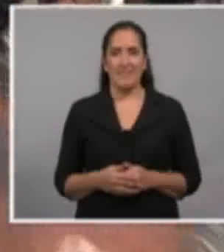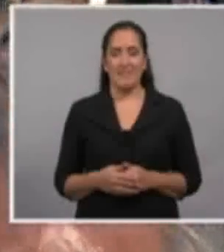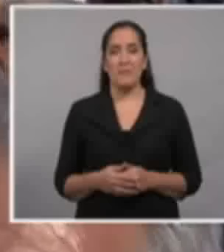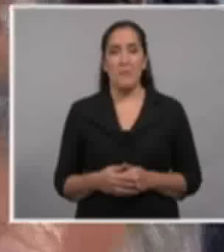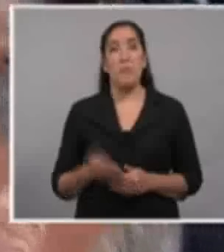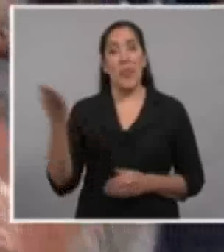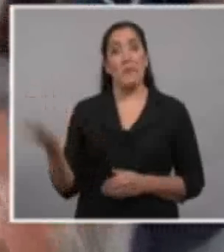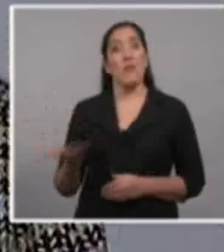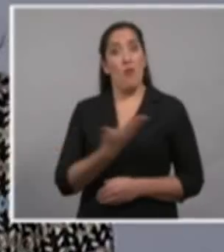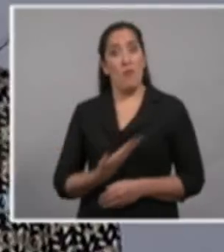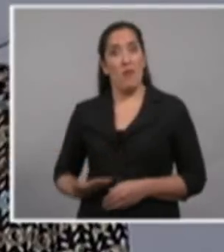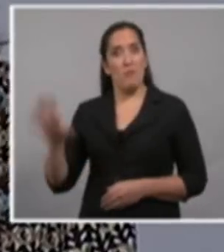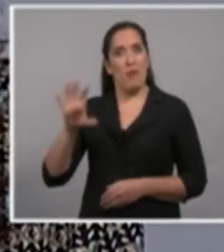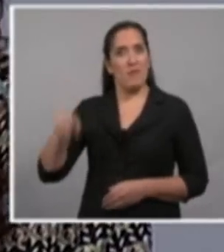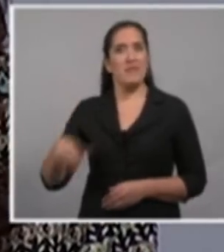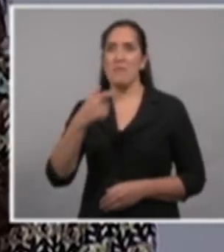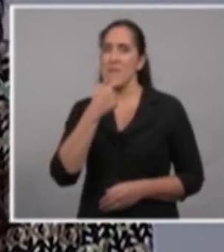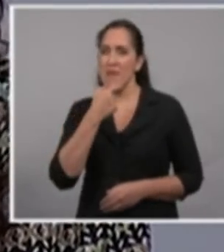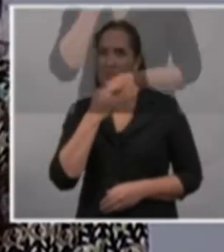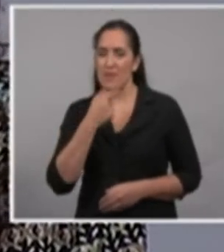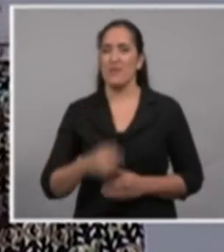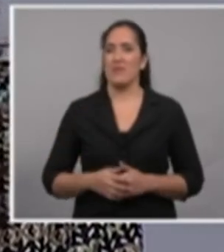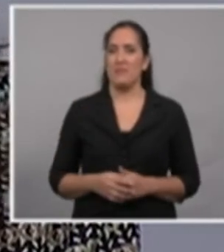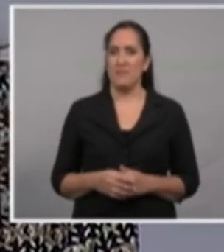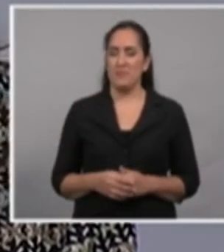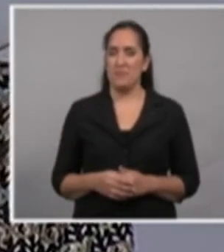Señor gobernador de la provincia de Mendoza,